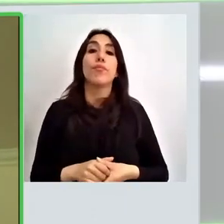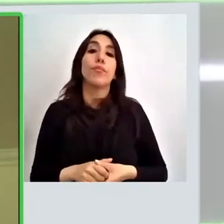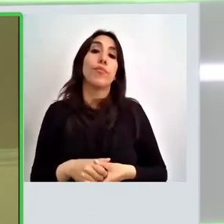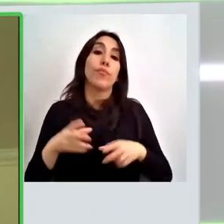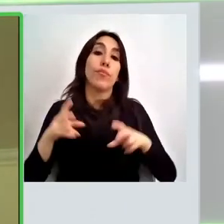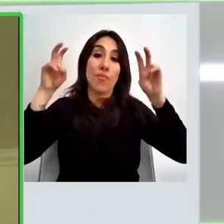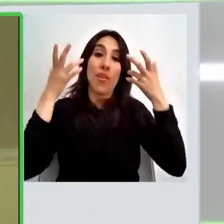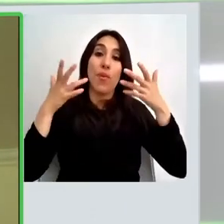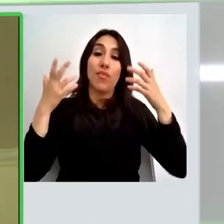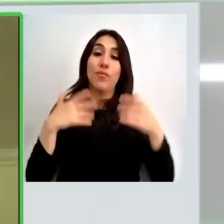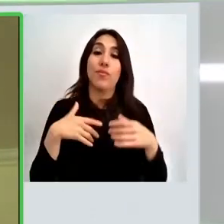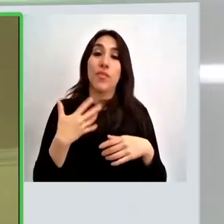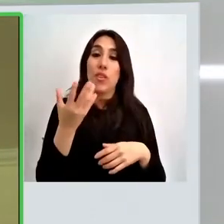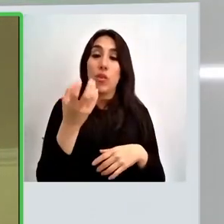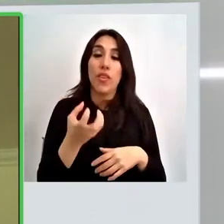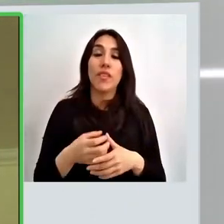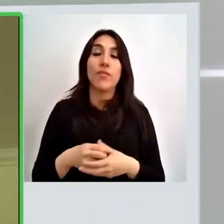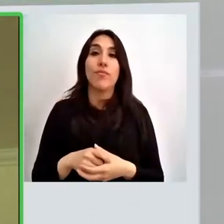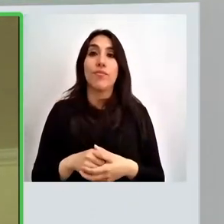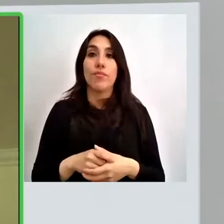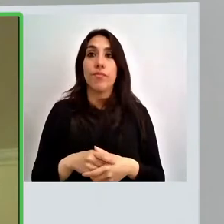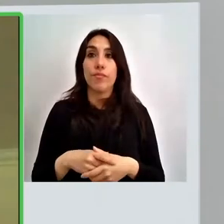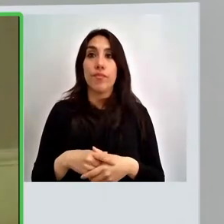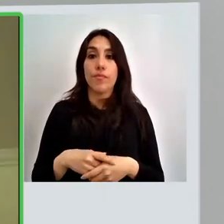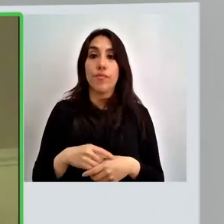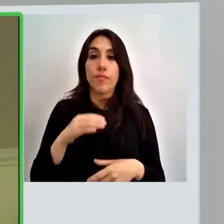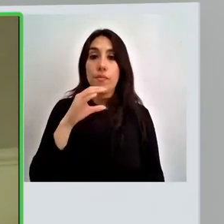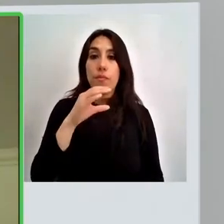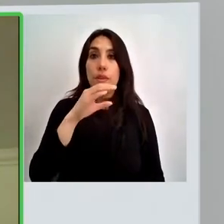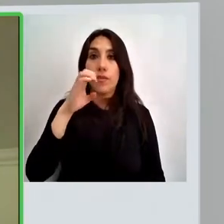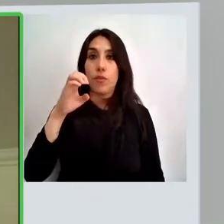y el c o the world wins